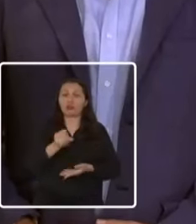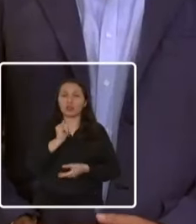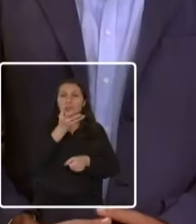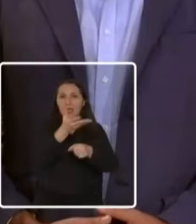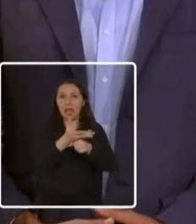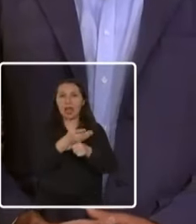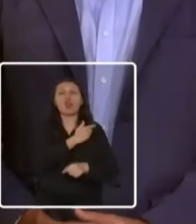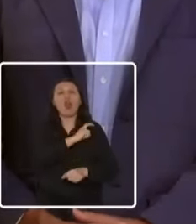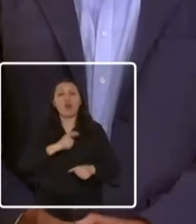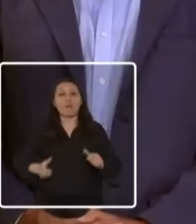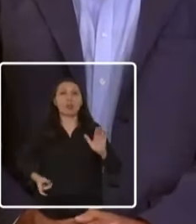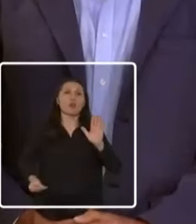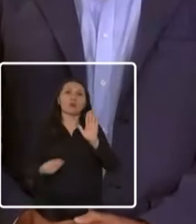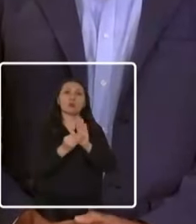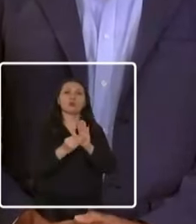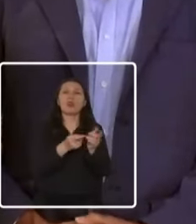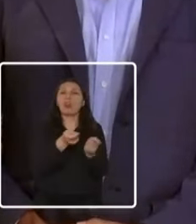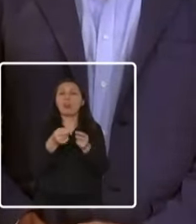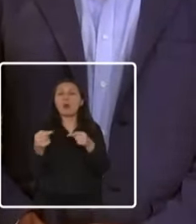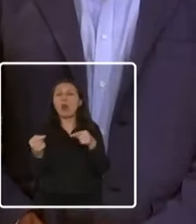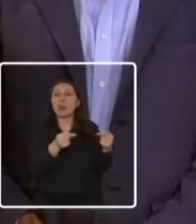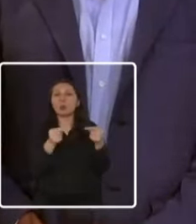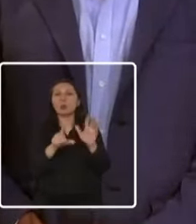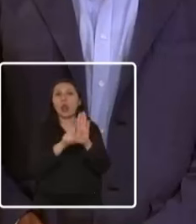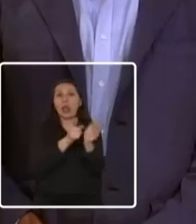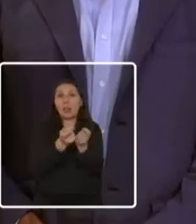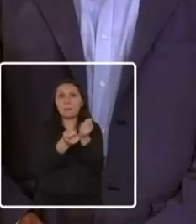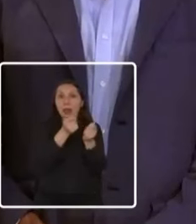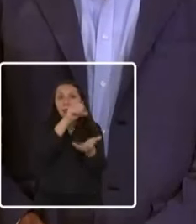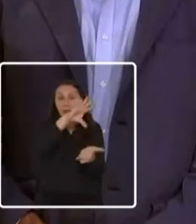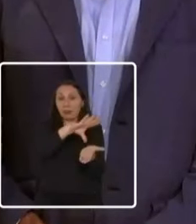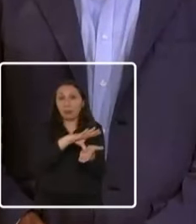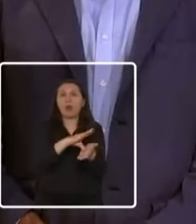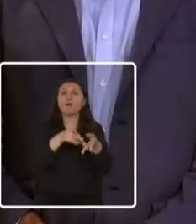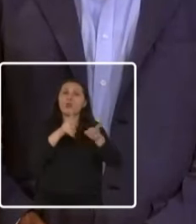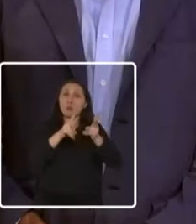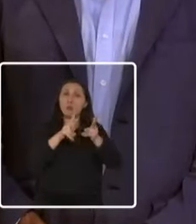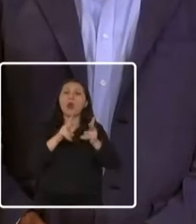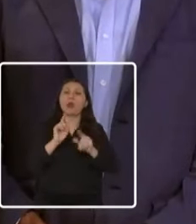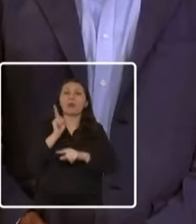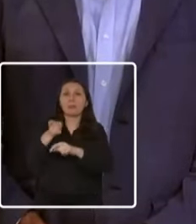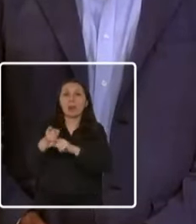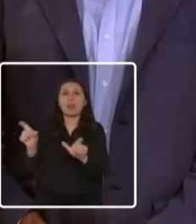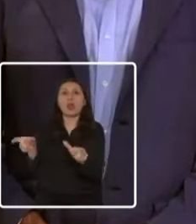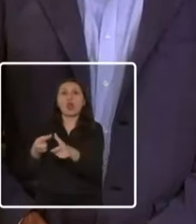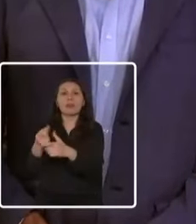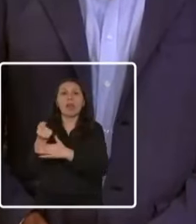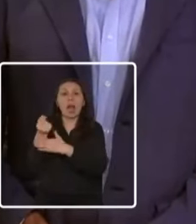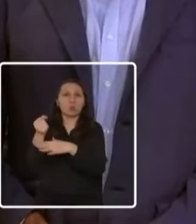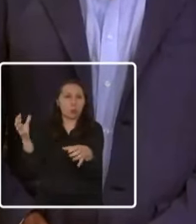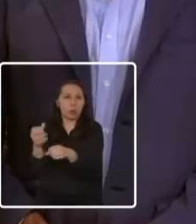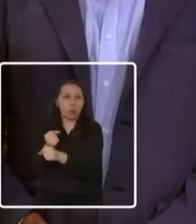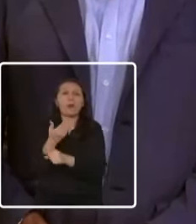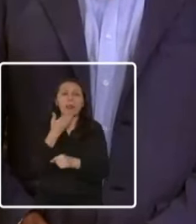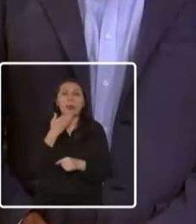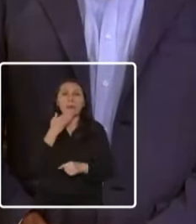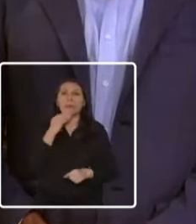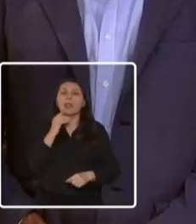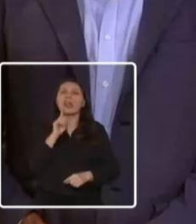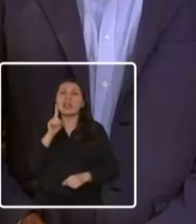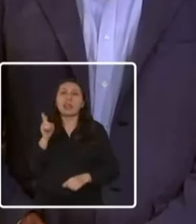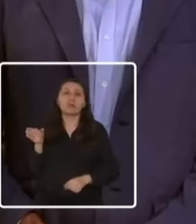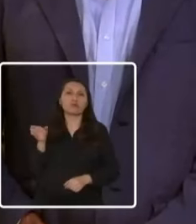el gobierno incorporó en la discusión de la ley de presupuesto y que por tanto la ley contempla hoy día la facultad de constituir el comité de ayudas tempranas y también regula el